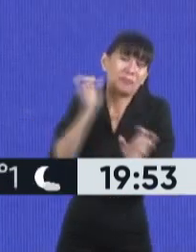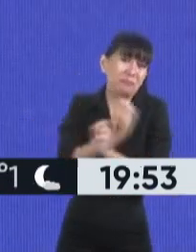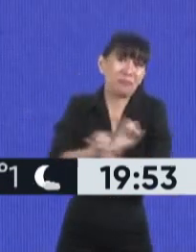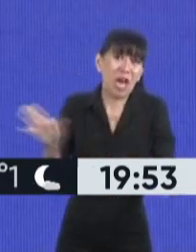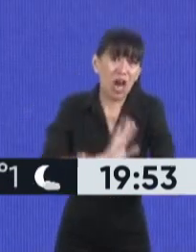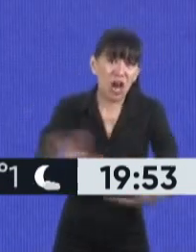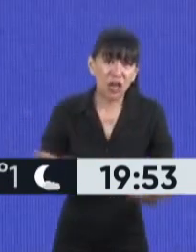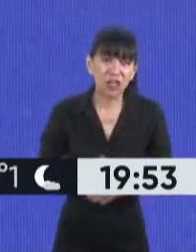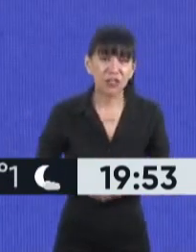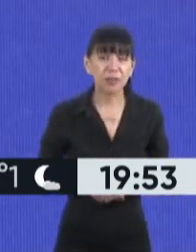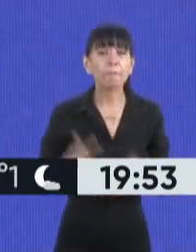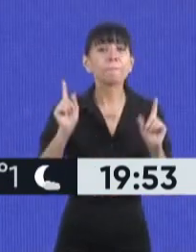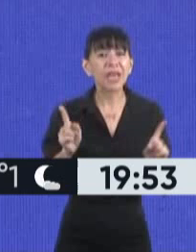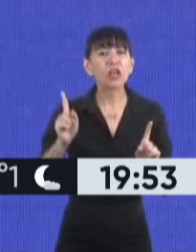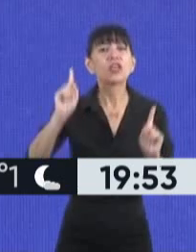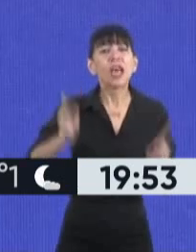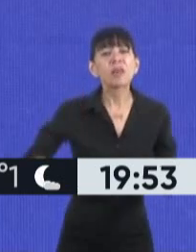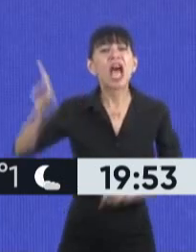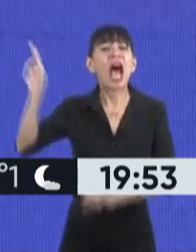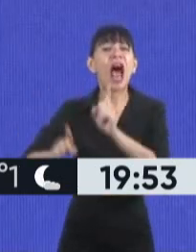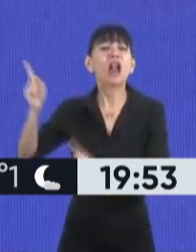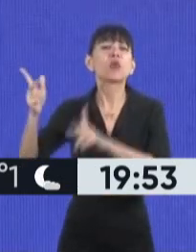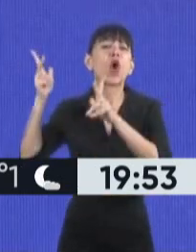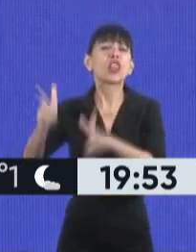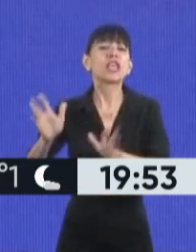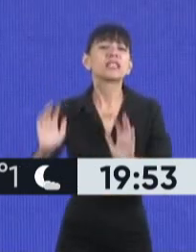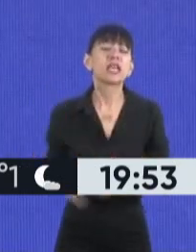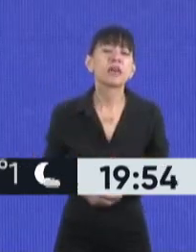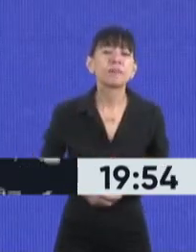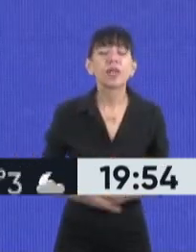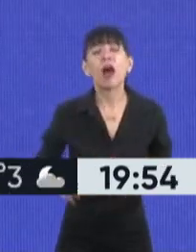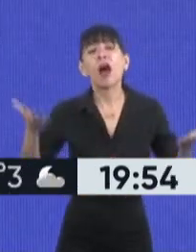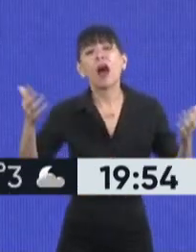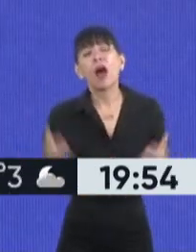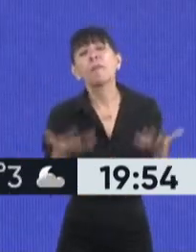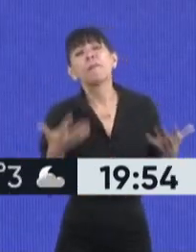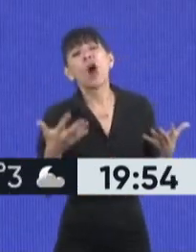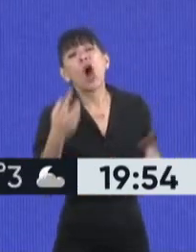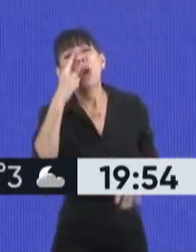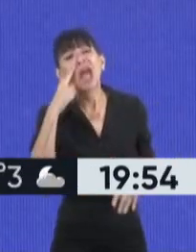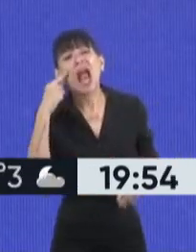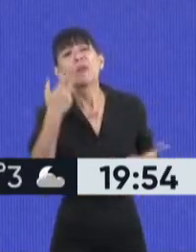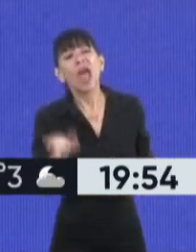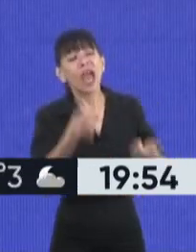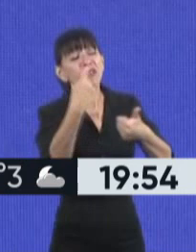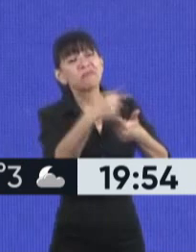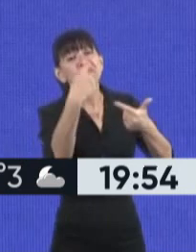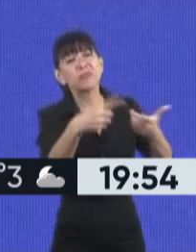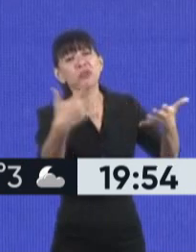escucho decir también, bueno, pobre Alberto, todo lo que le tocó no pudo hacer lo que debía hacer.